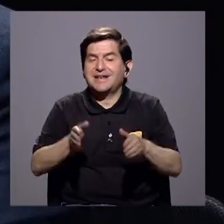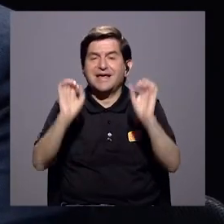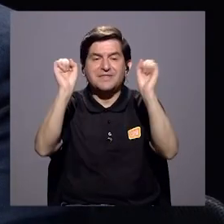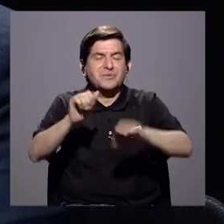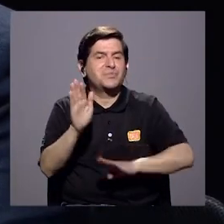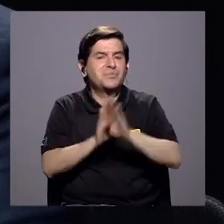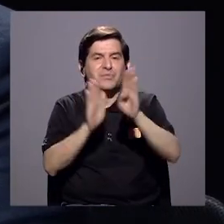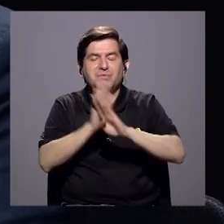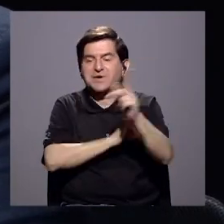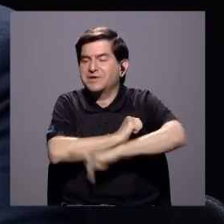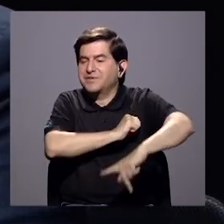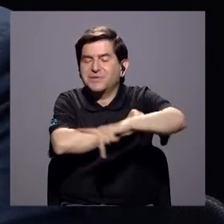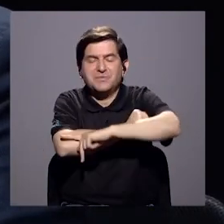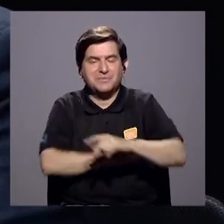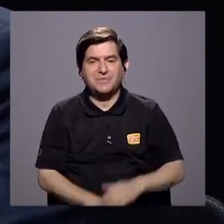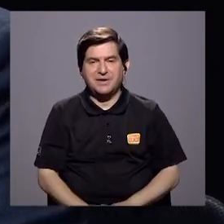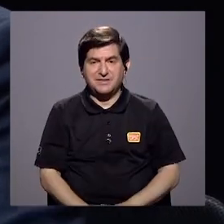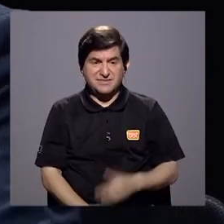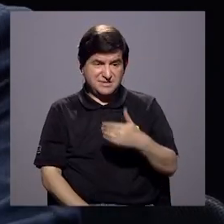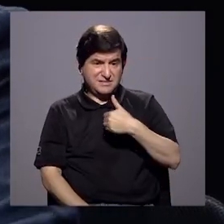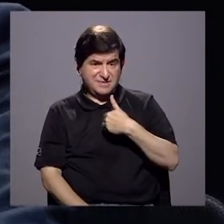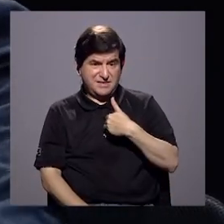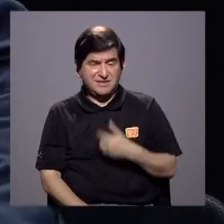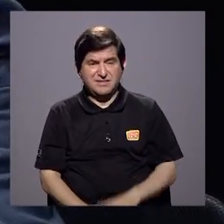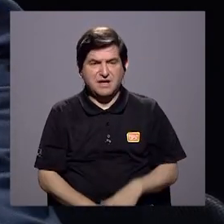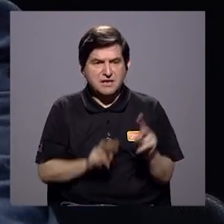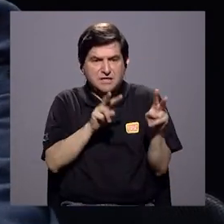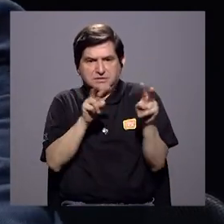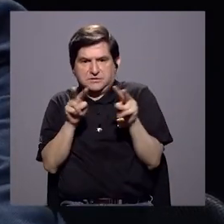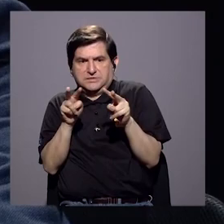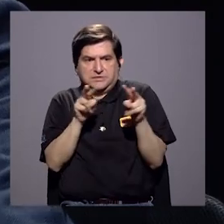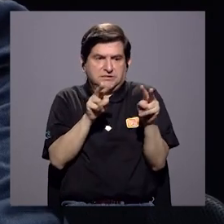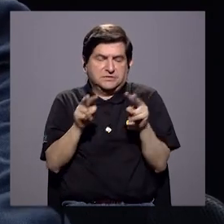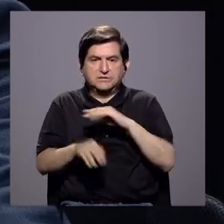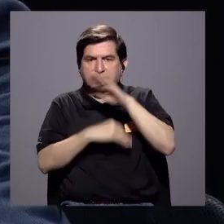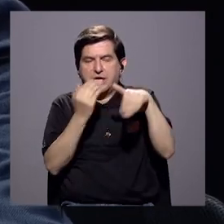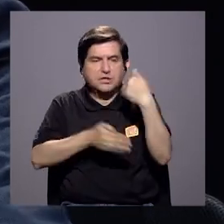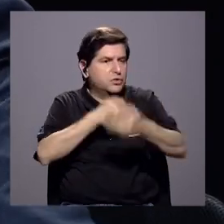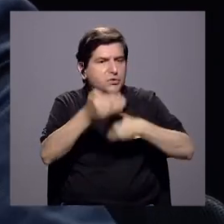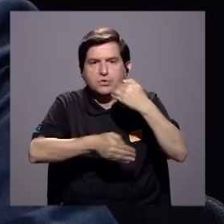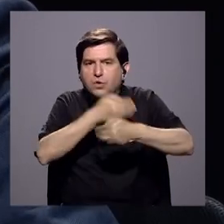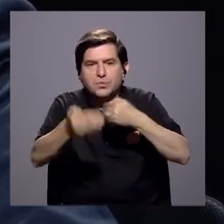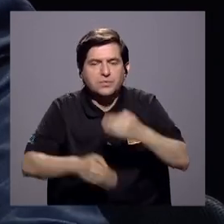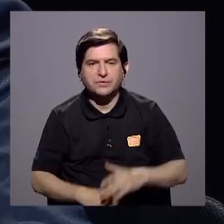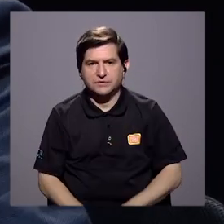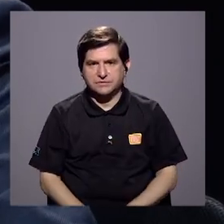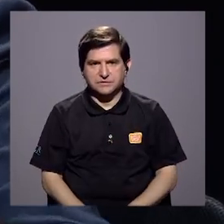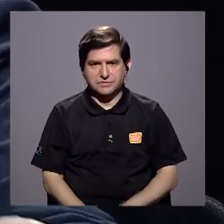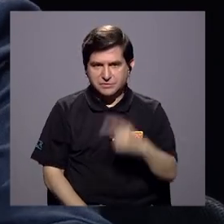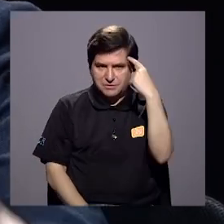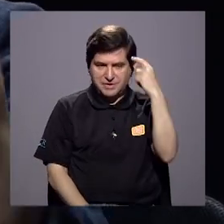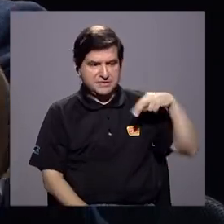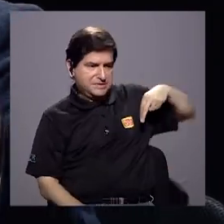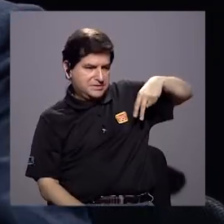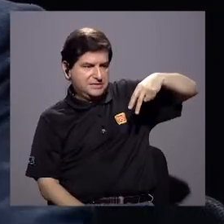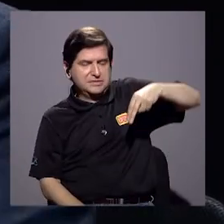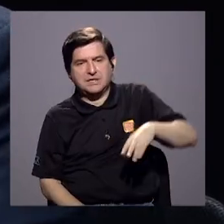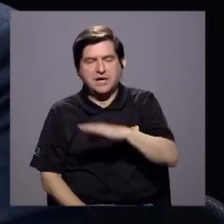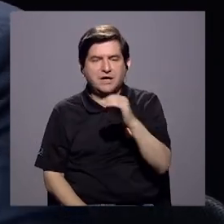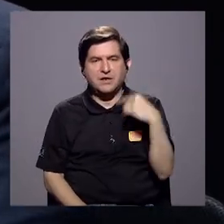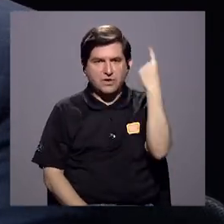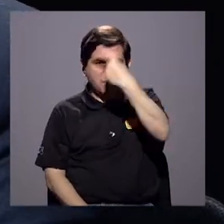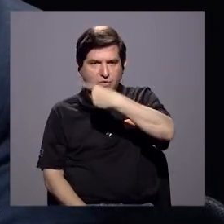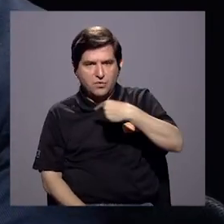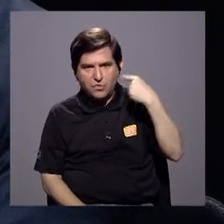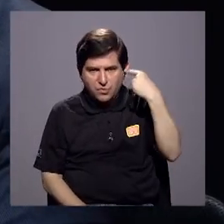podría desarrollarse en un país donde se encuentre debidamente vigilado en cada paso que dé ya sea caminando por el conocimiento